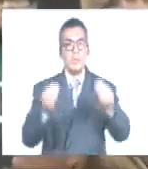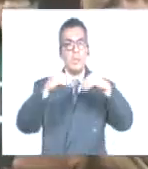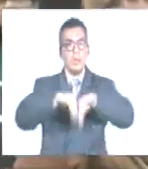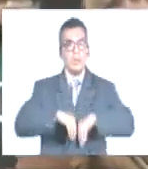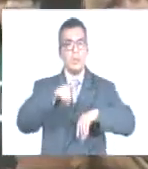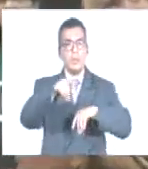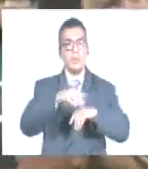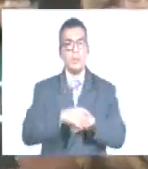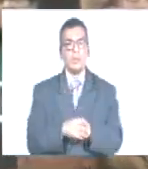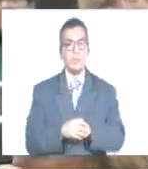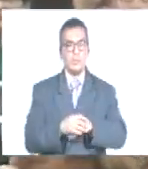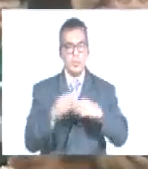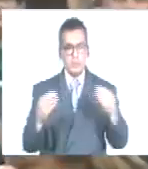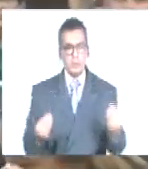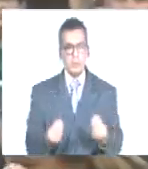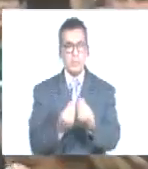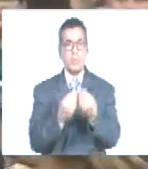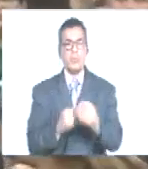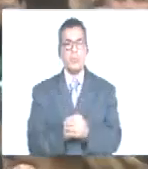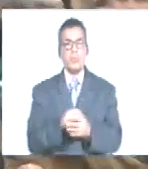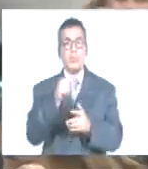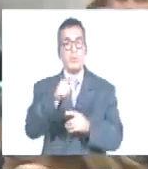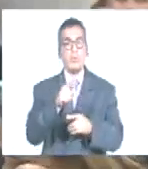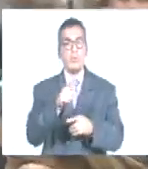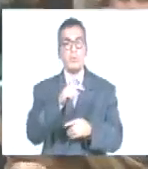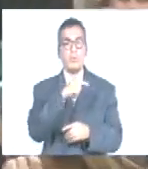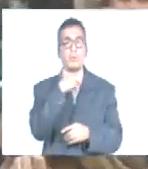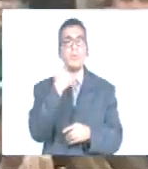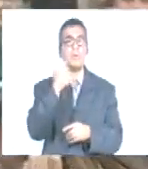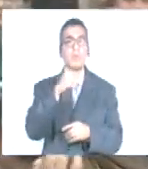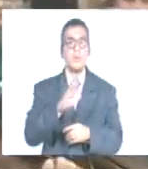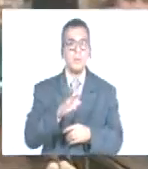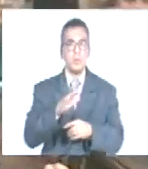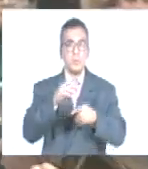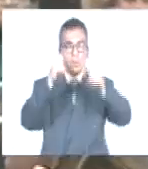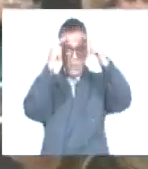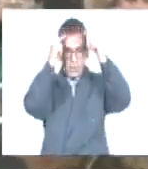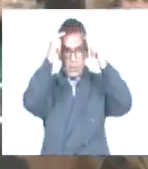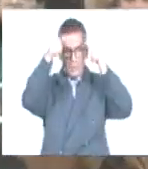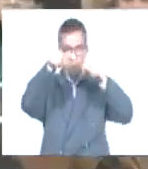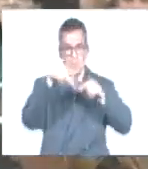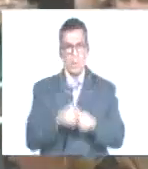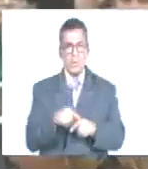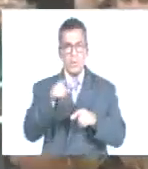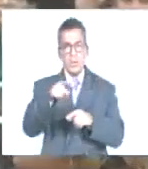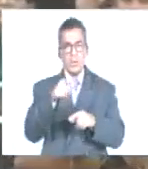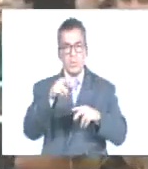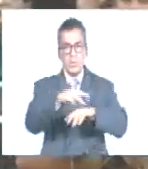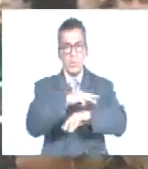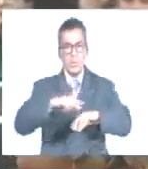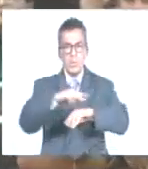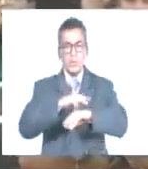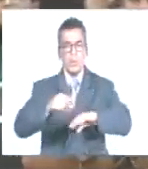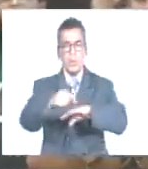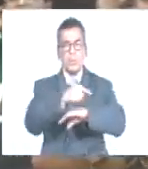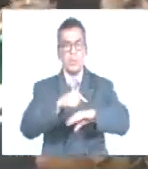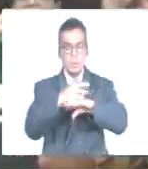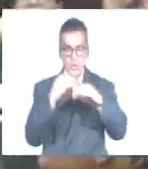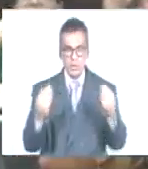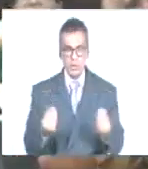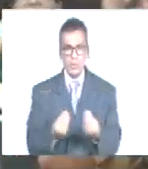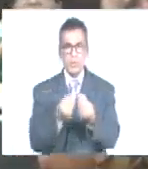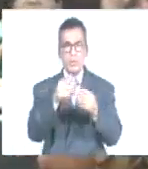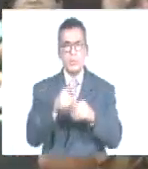de manera conjunto. Con motivo del fallecimiento del comandante Chávez, tuvimos un ministro de Estado